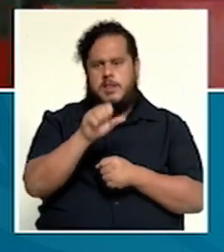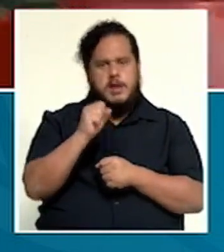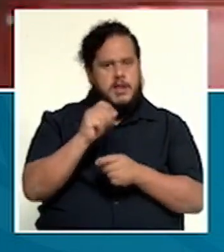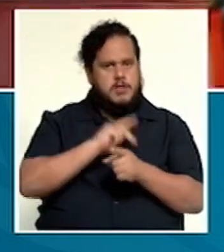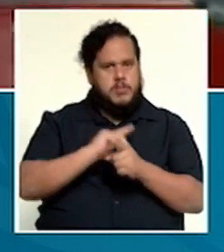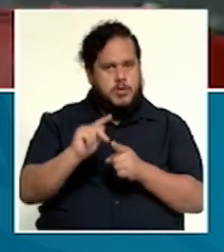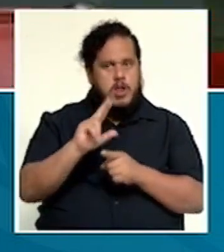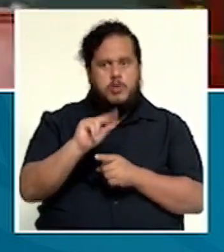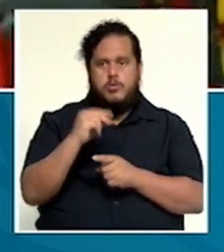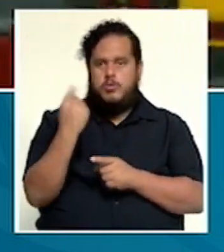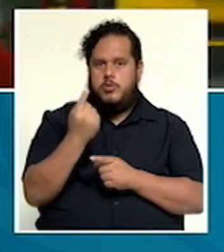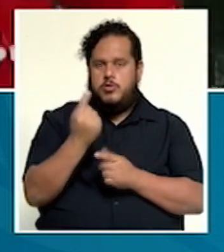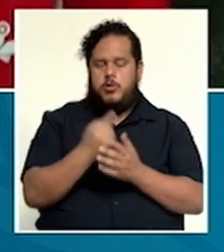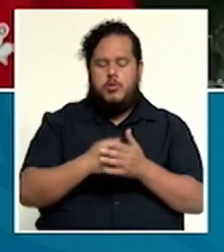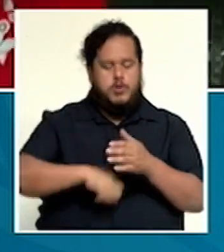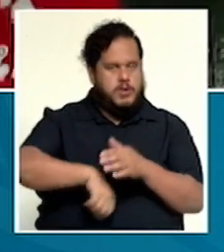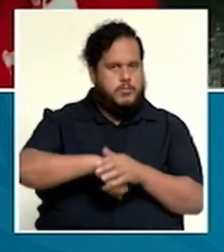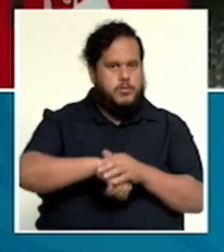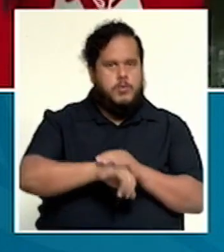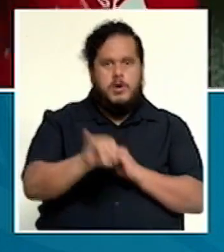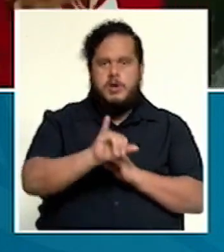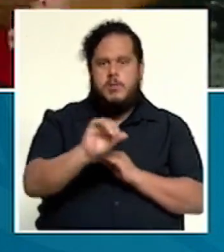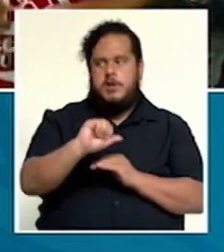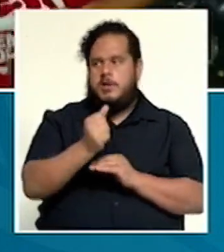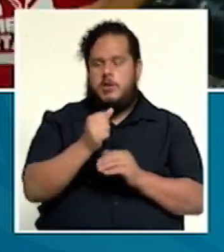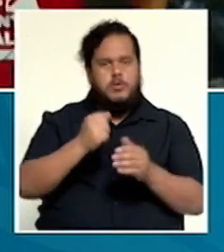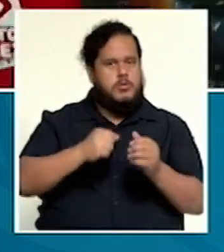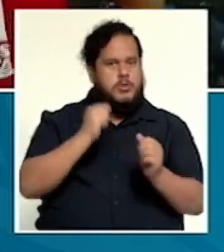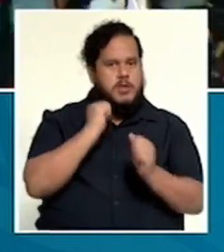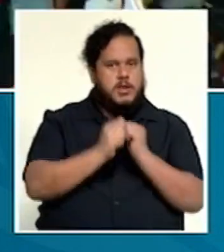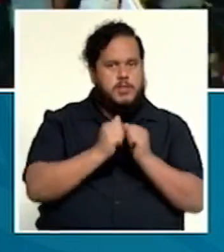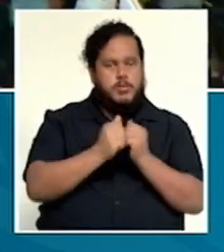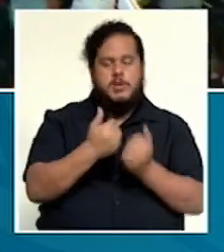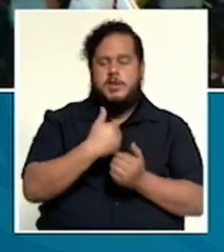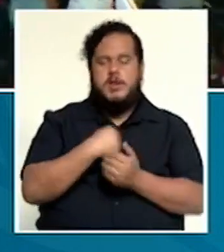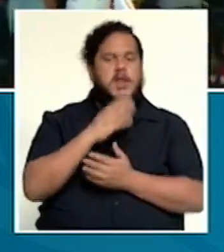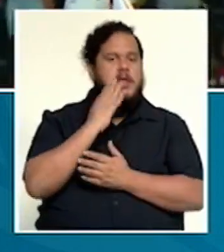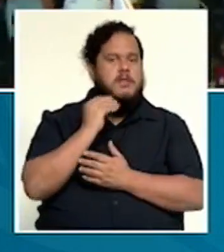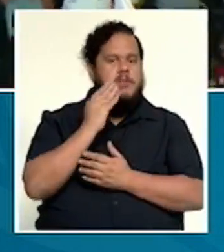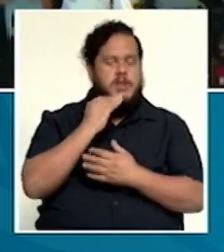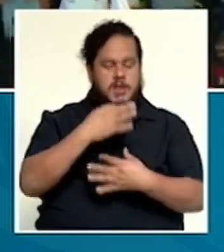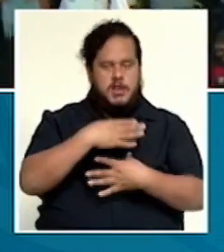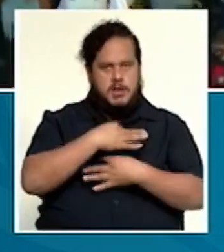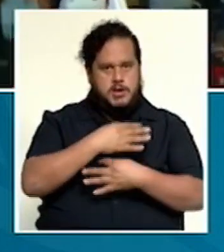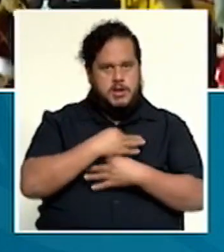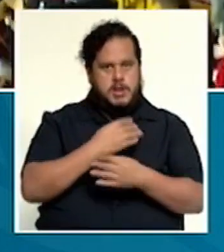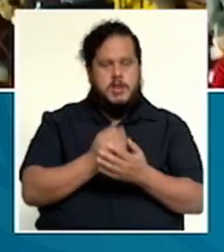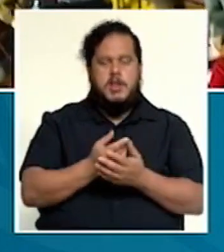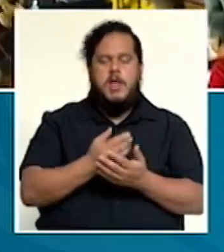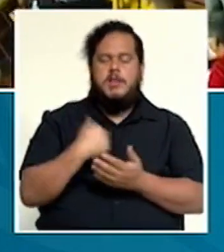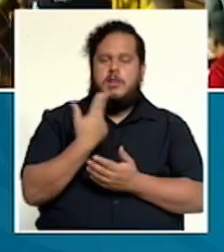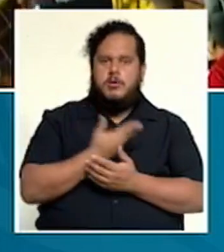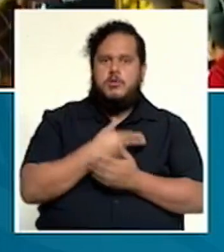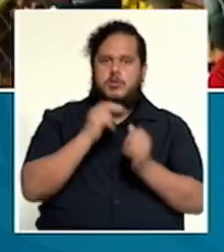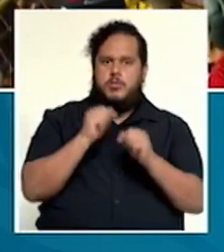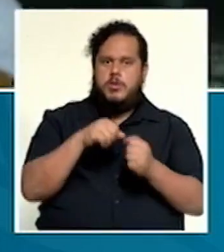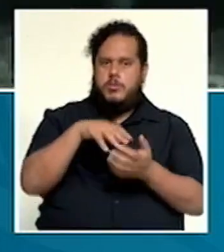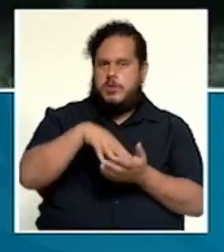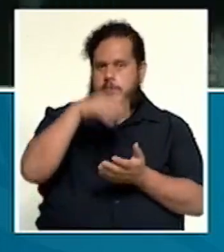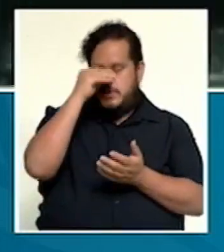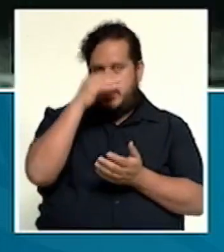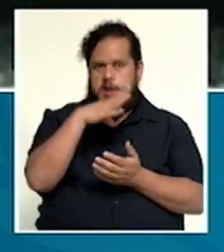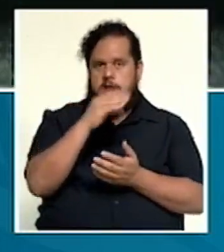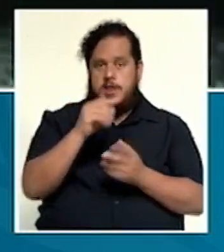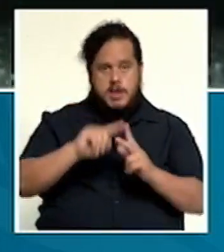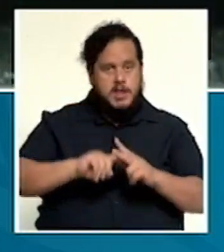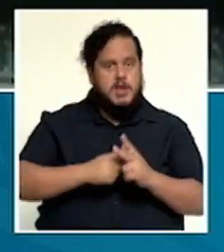profesionales, no solo de fútbol, de otros deportes. Hay experiencias interesantísimas de las cuales podemos aprender y